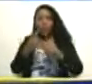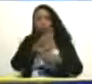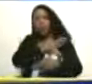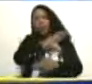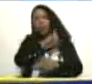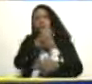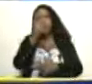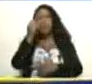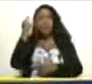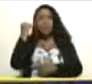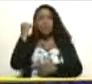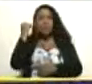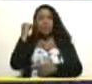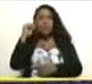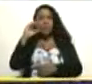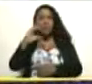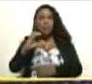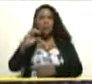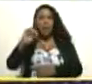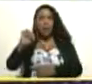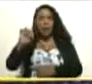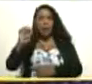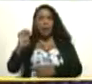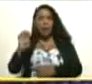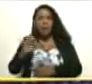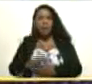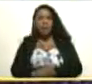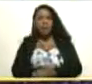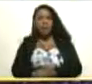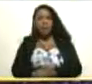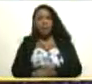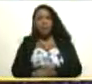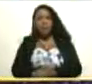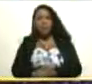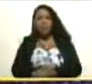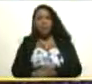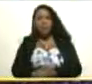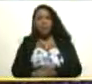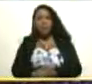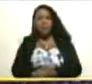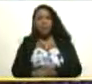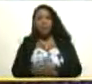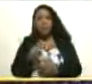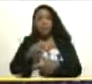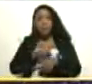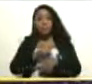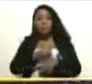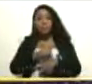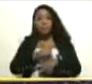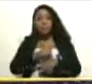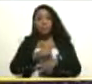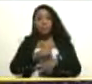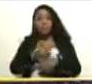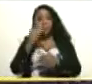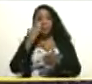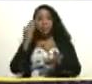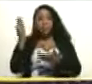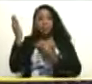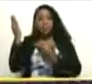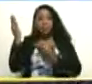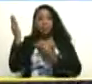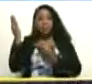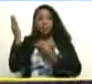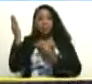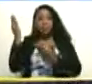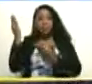y los rectores del Consejo Nacional Electoral. En estos momentos, como podemos apreciar, el presidente constitucional